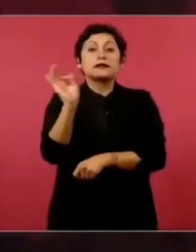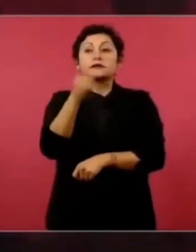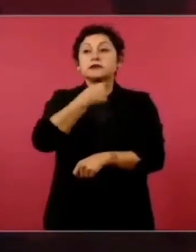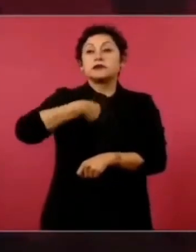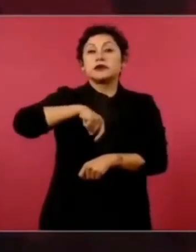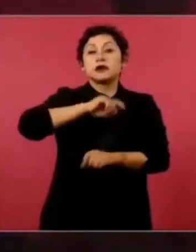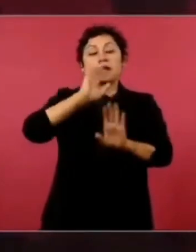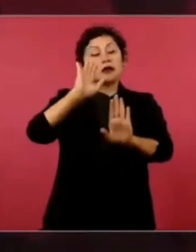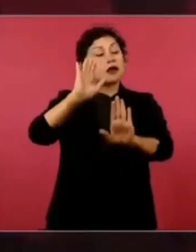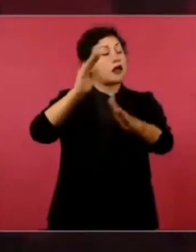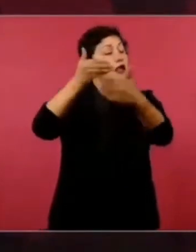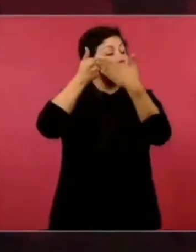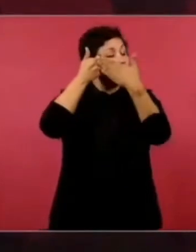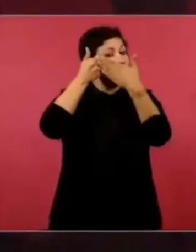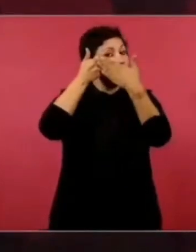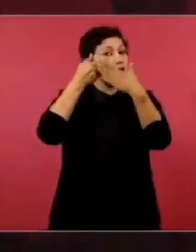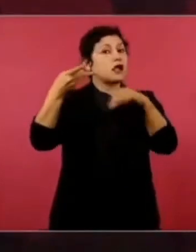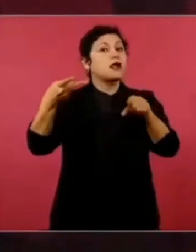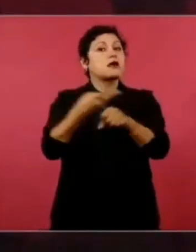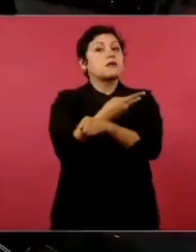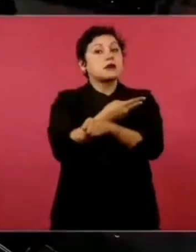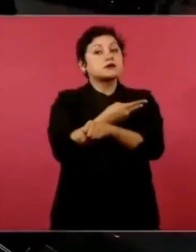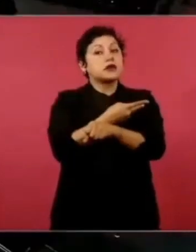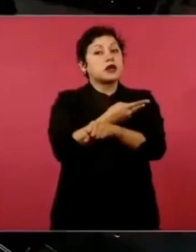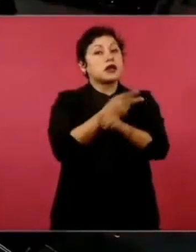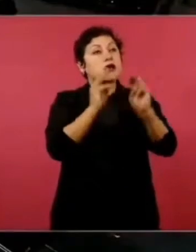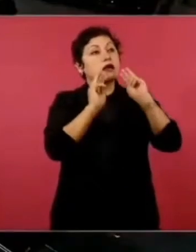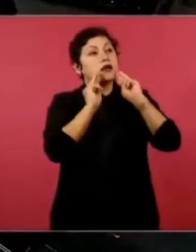influencias y dinero, salen.